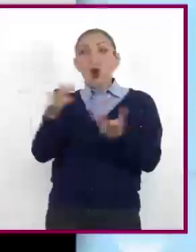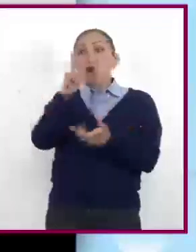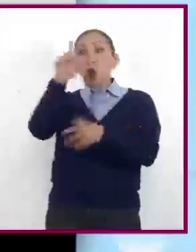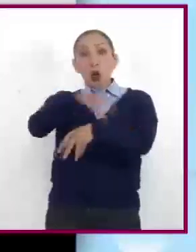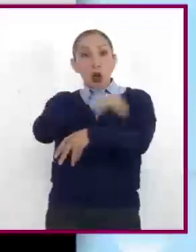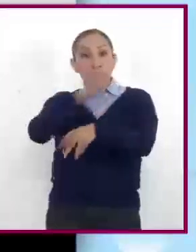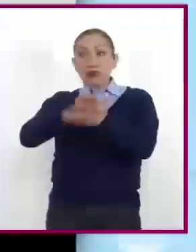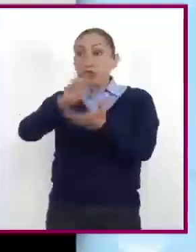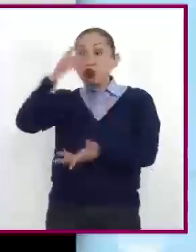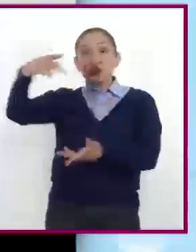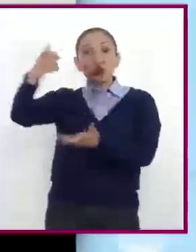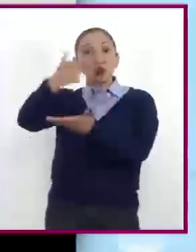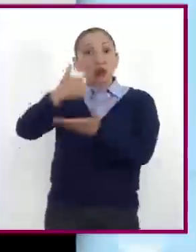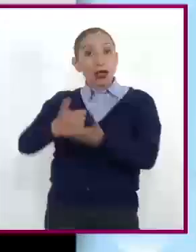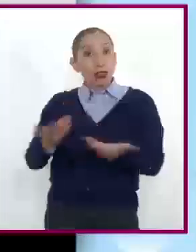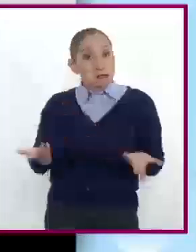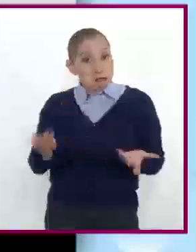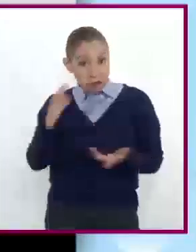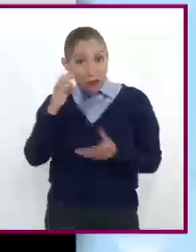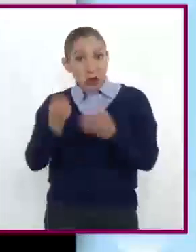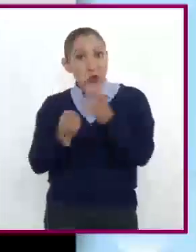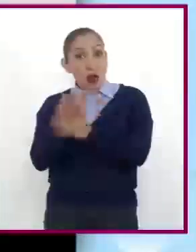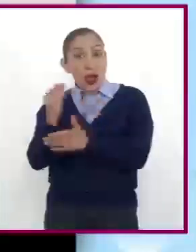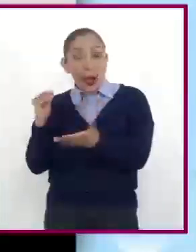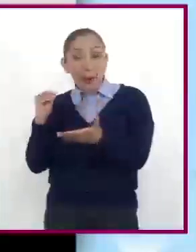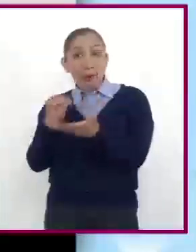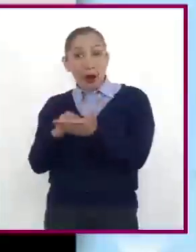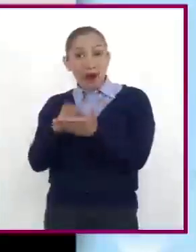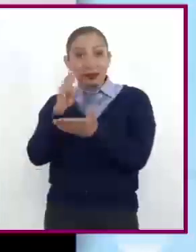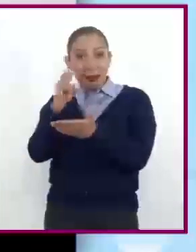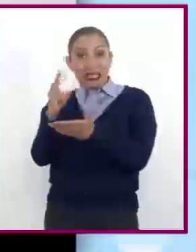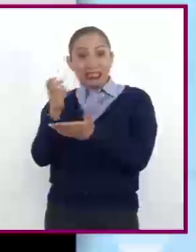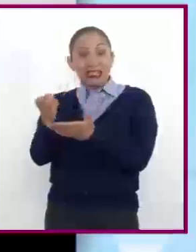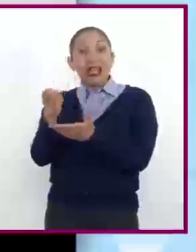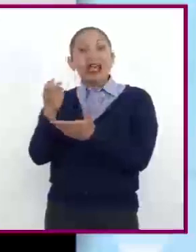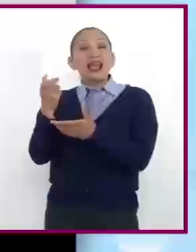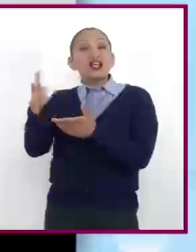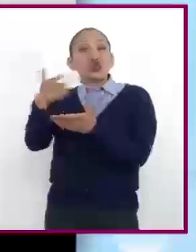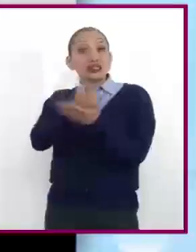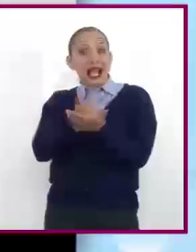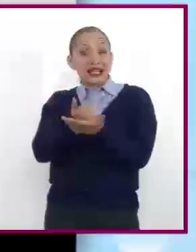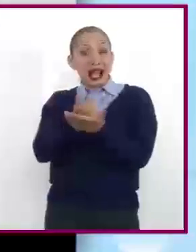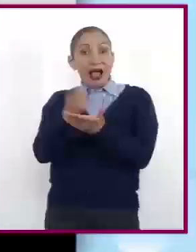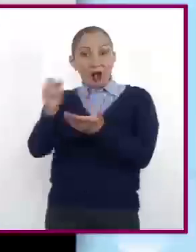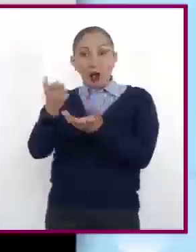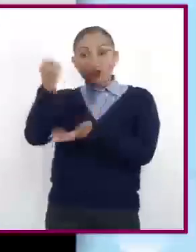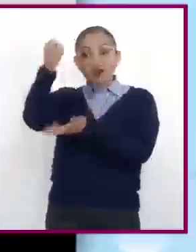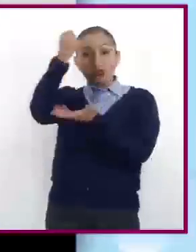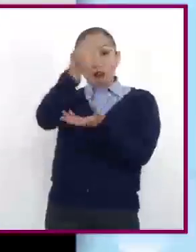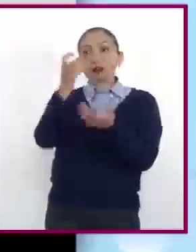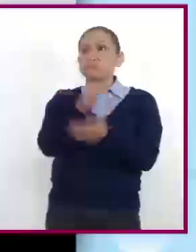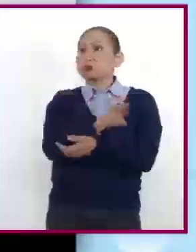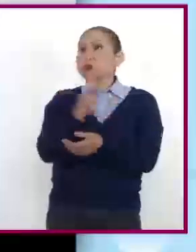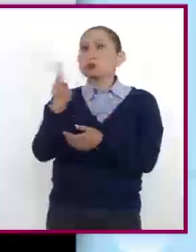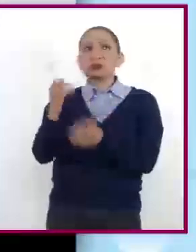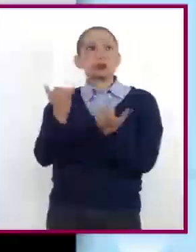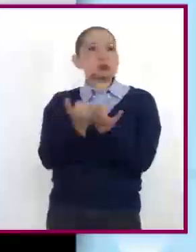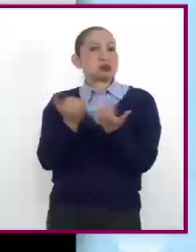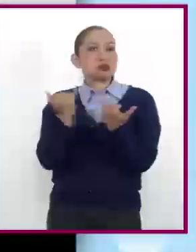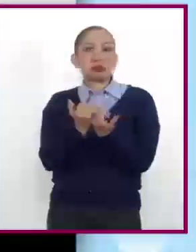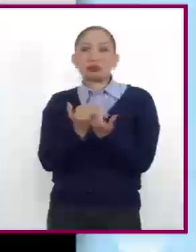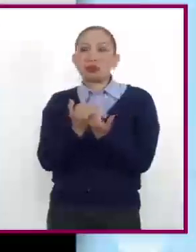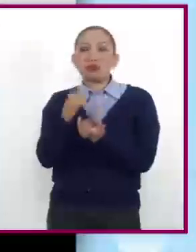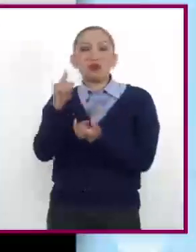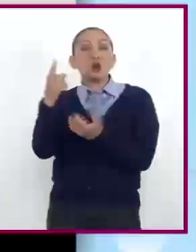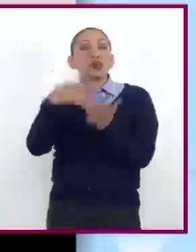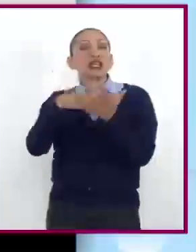electrificar gran parte de su ciudad a través de estos bonos de basura. Ellos tienen un presupuesto similar a